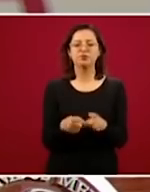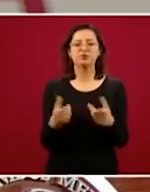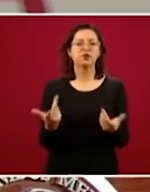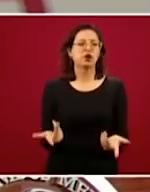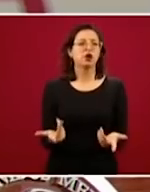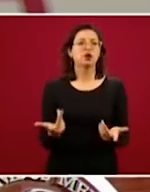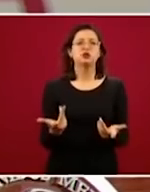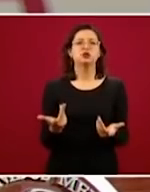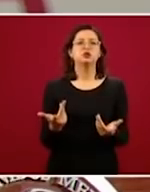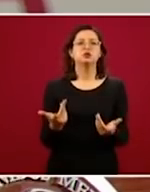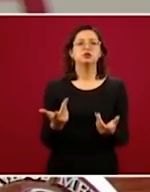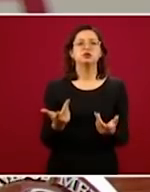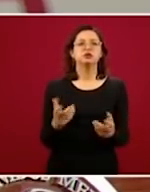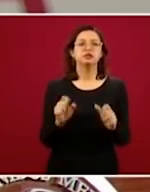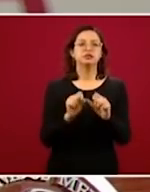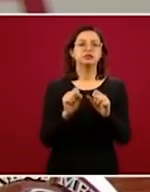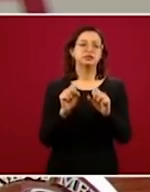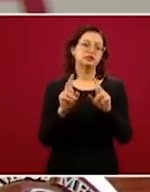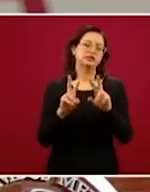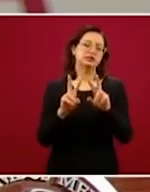relacionado con